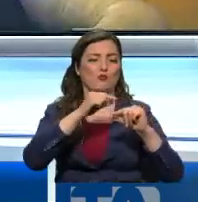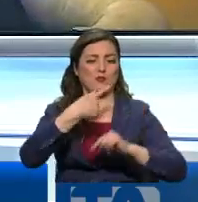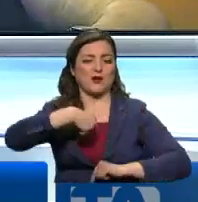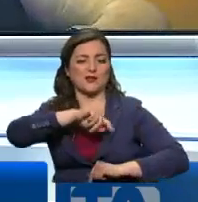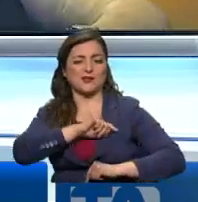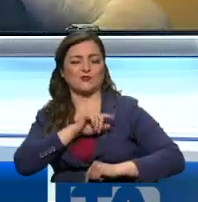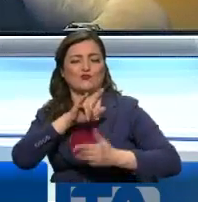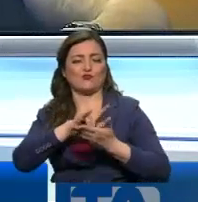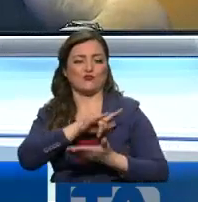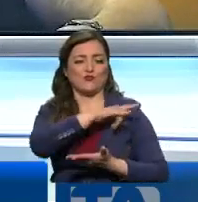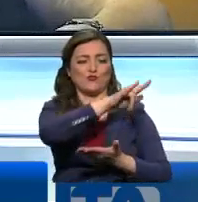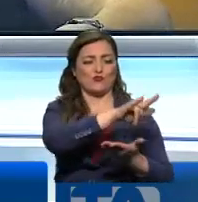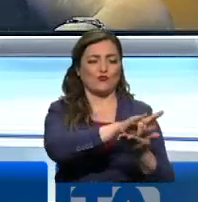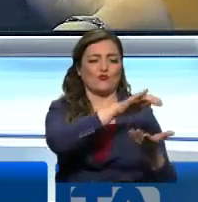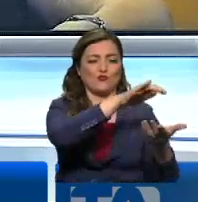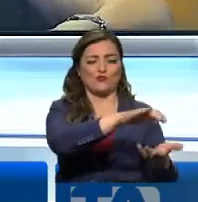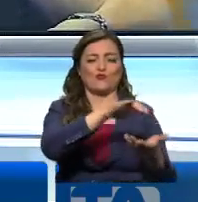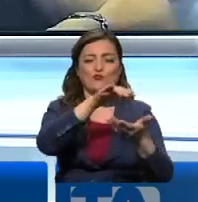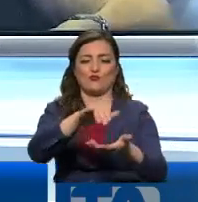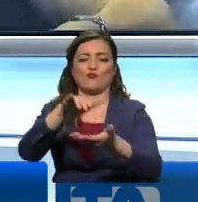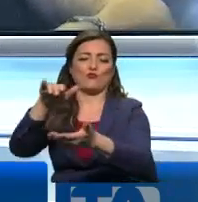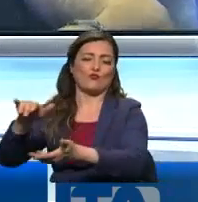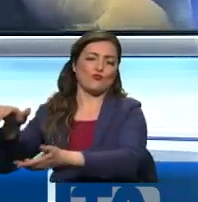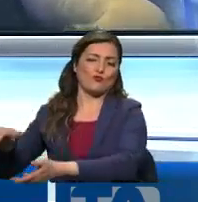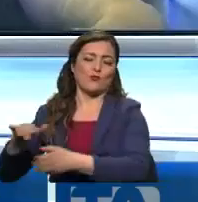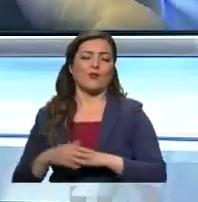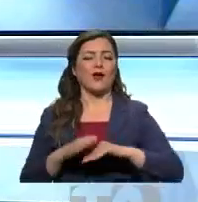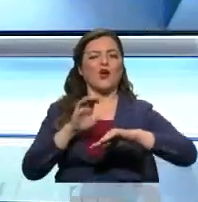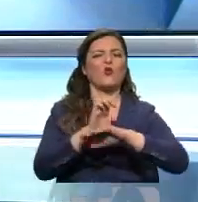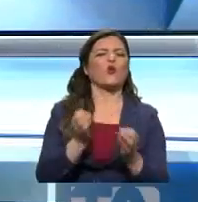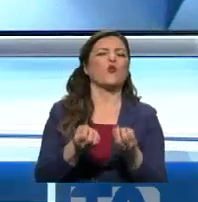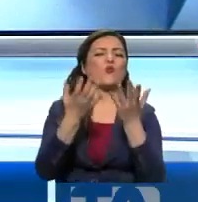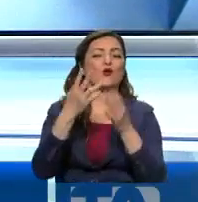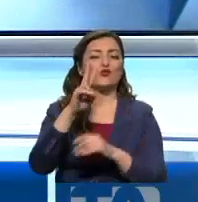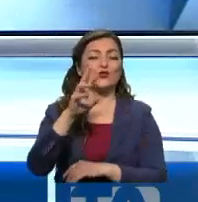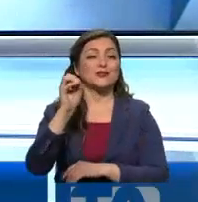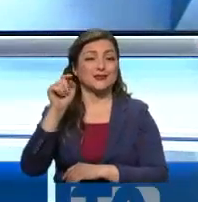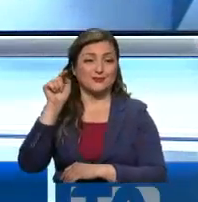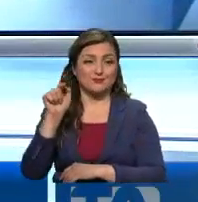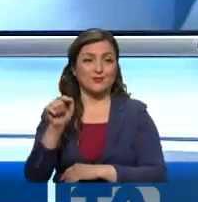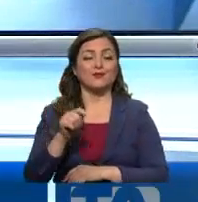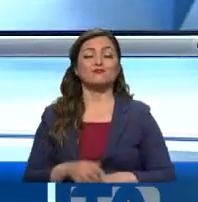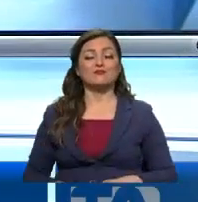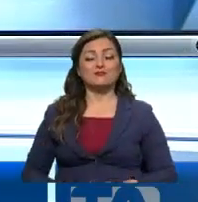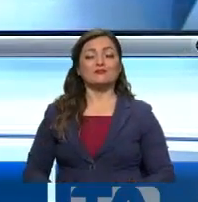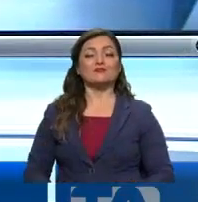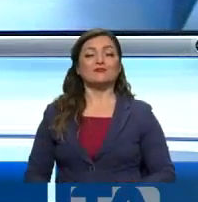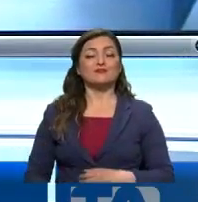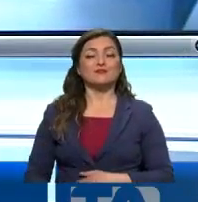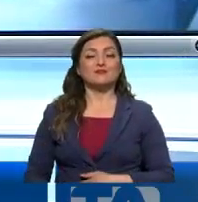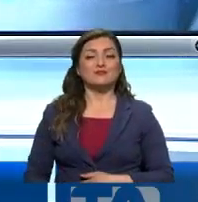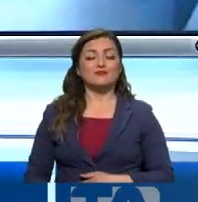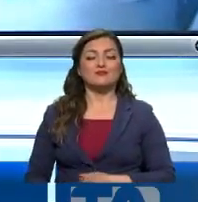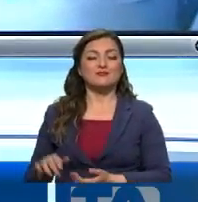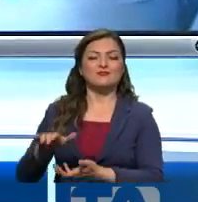las vacunas a disposición del programa. De estas vacunas, Ecuador recibirá más de 200,000 dosis. El reparto de las dosis